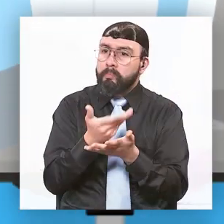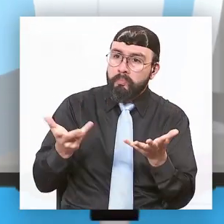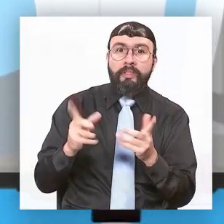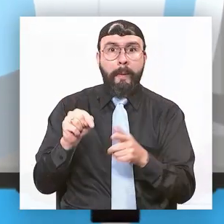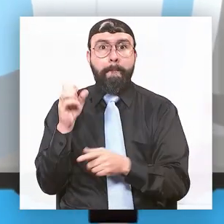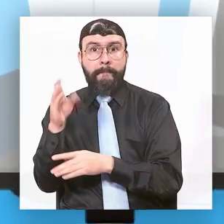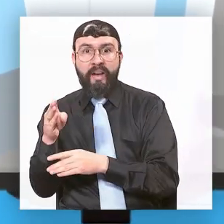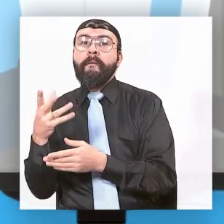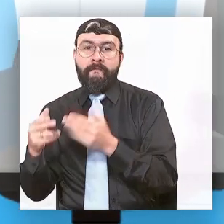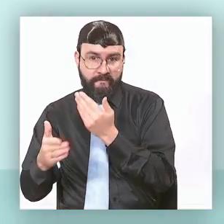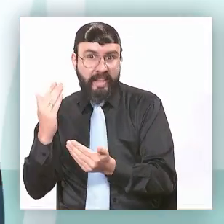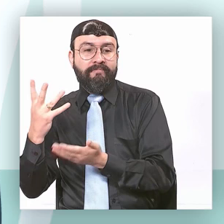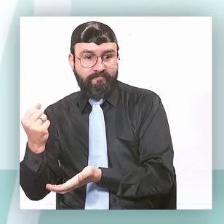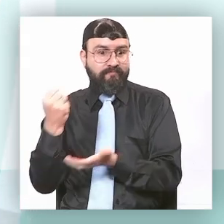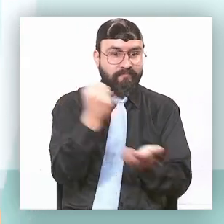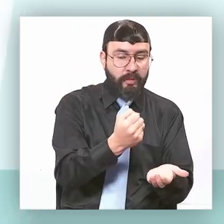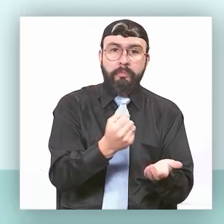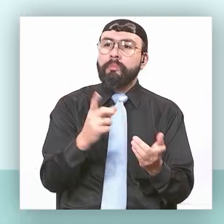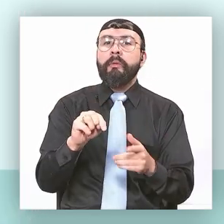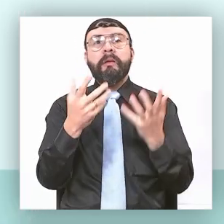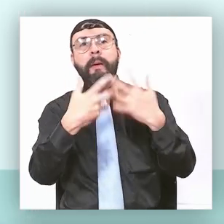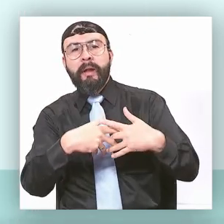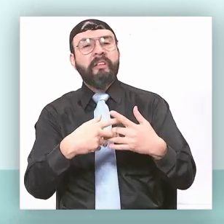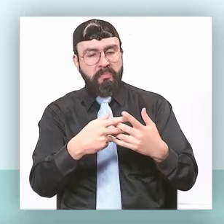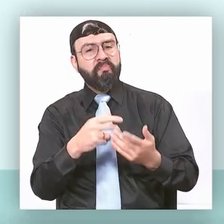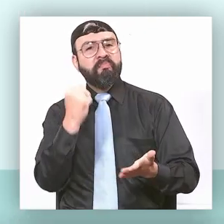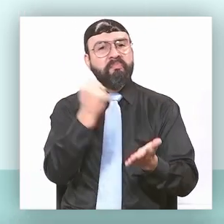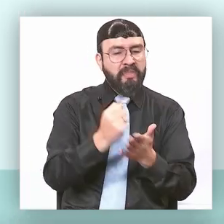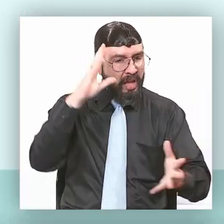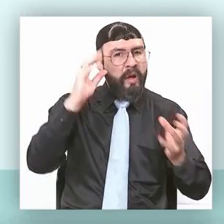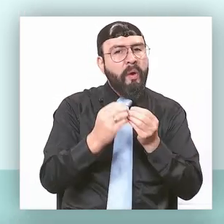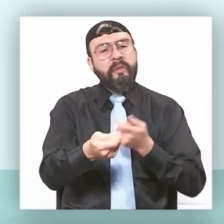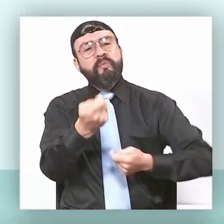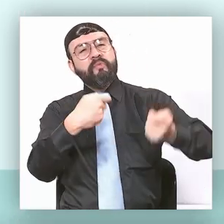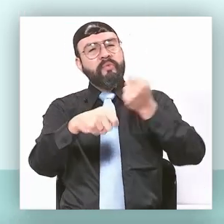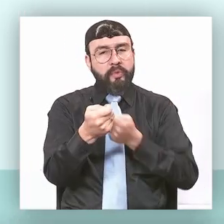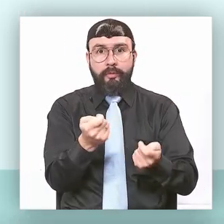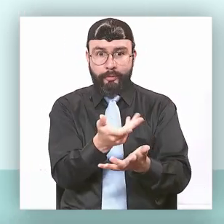acceder a productos bancarios y créditos. Le permite contratar con empresas de mayor tamaño de forma